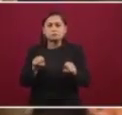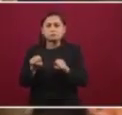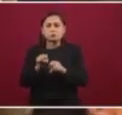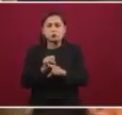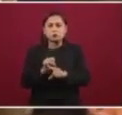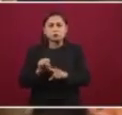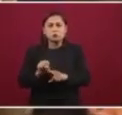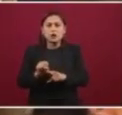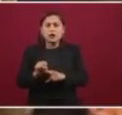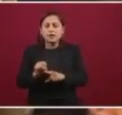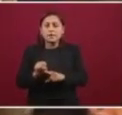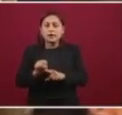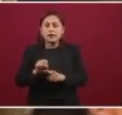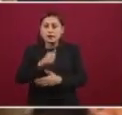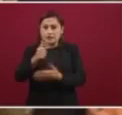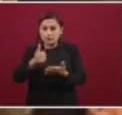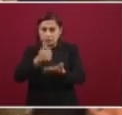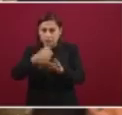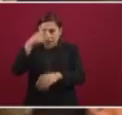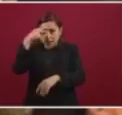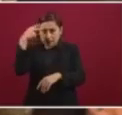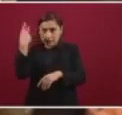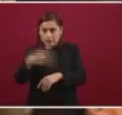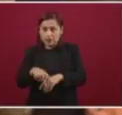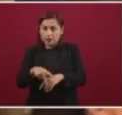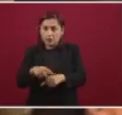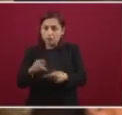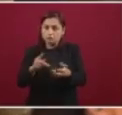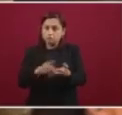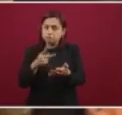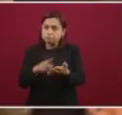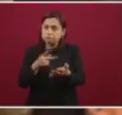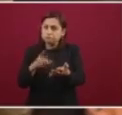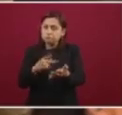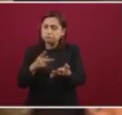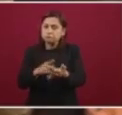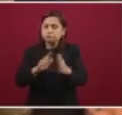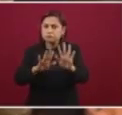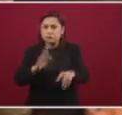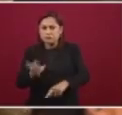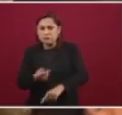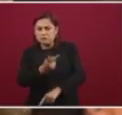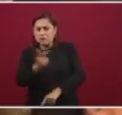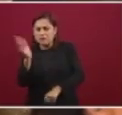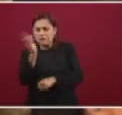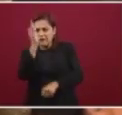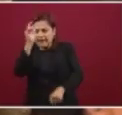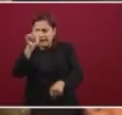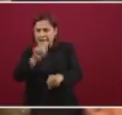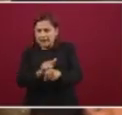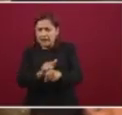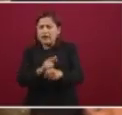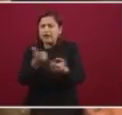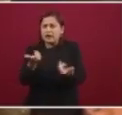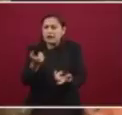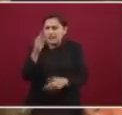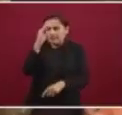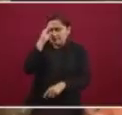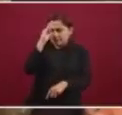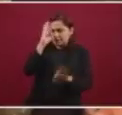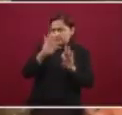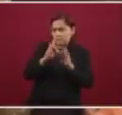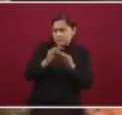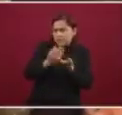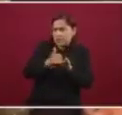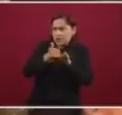capital. De parte del gobierno federal, ¿hay algún método, alguna acción que vayan a implementar en esta situación? Y si nos podría decir